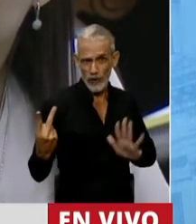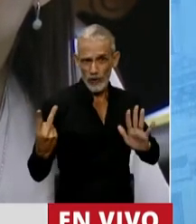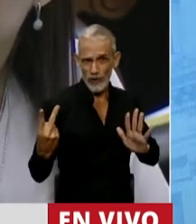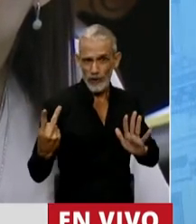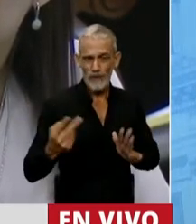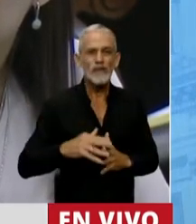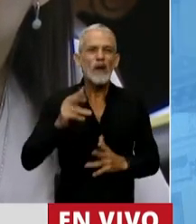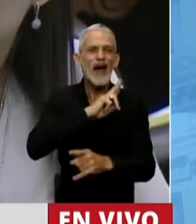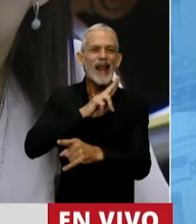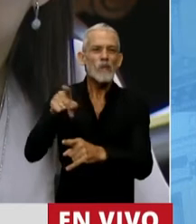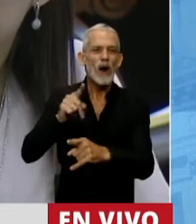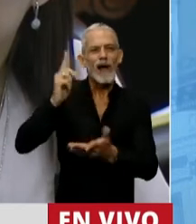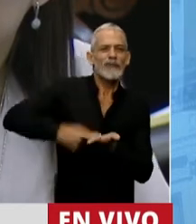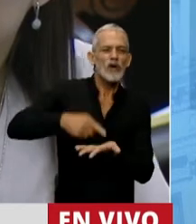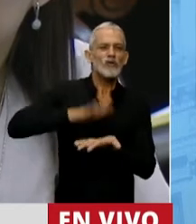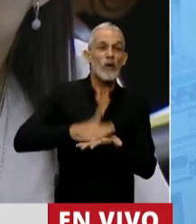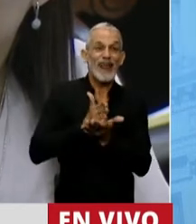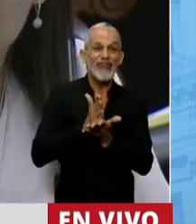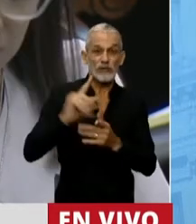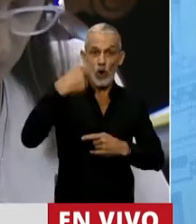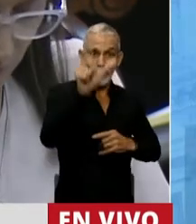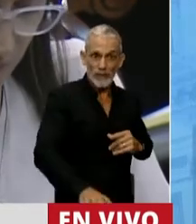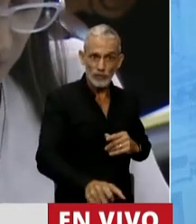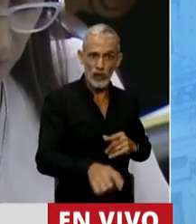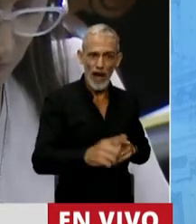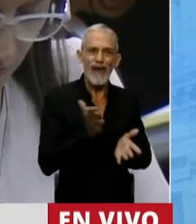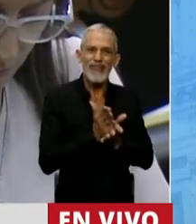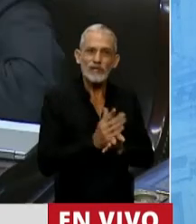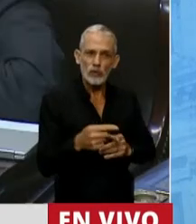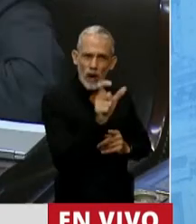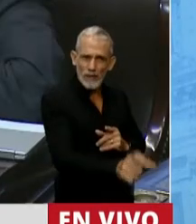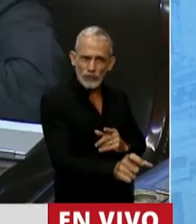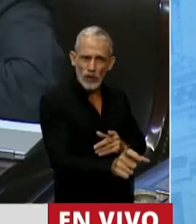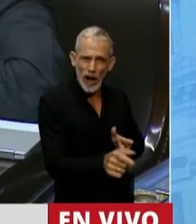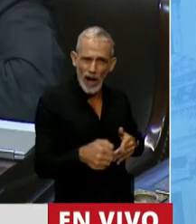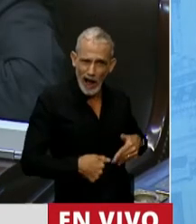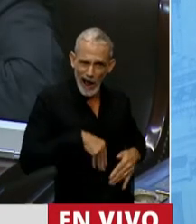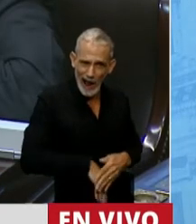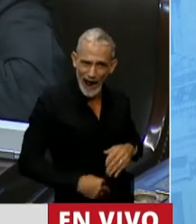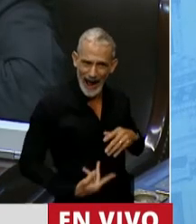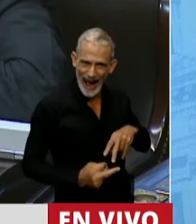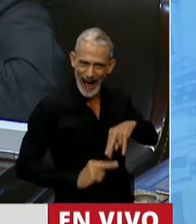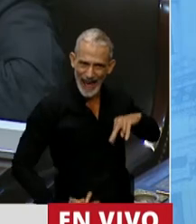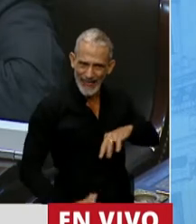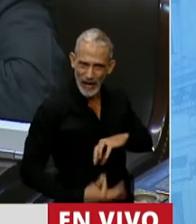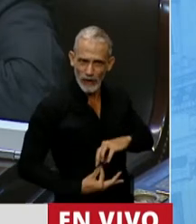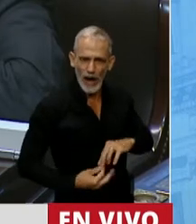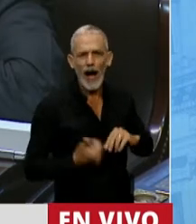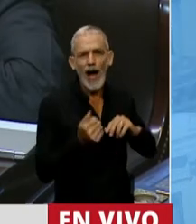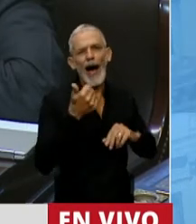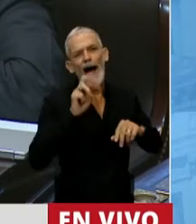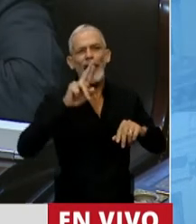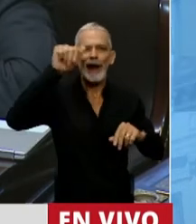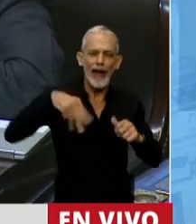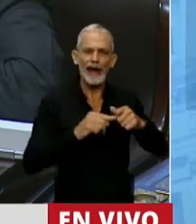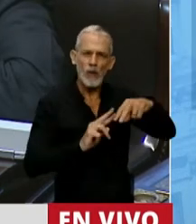Lo que pasa es que la mujer no puede decidir sobre el derecho de otra persona, sobre ese derecho de esa persona que, como dije, tiene un ADN, un ácido desoxirribonucleico,